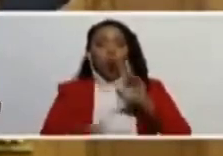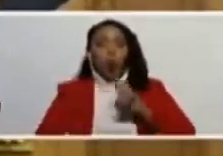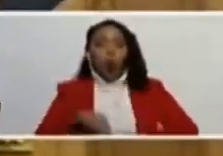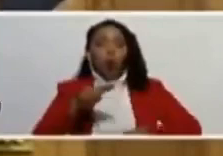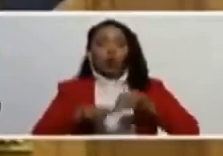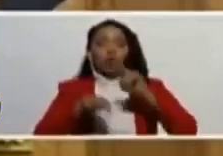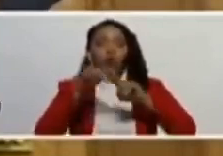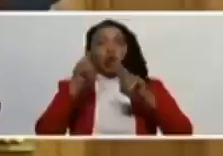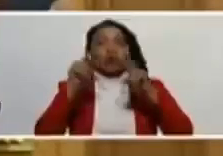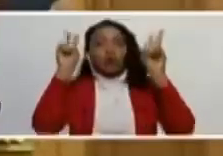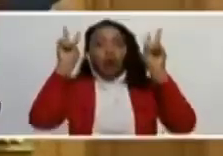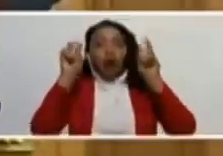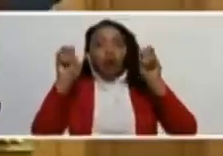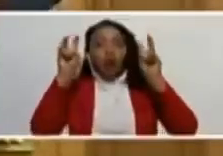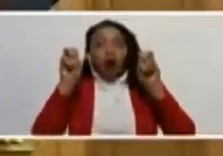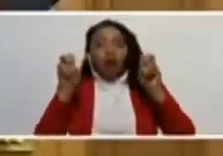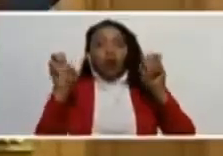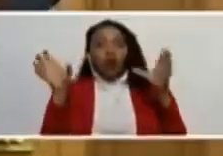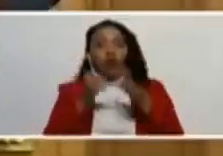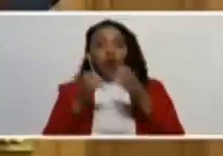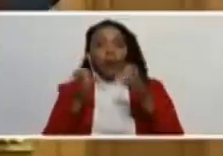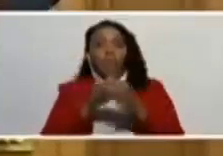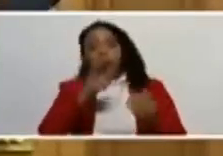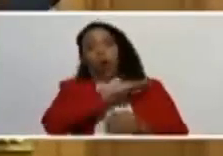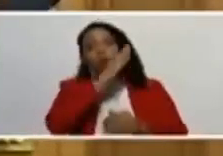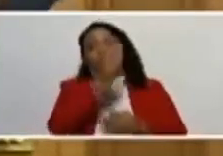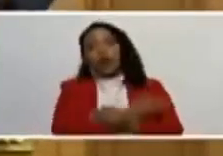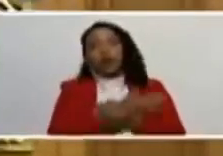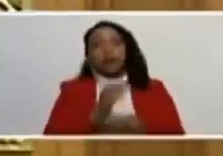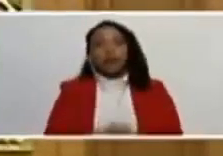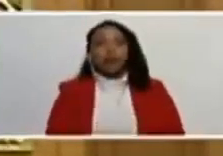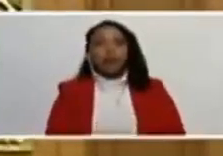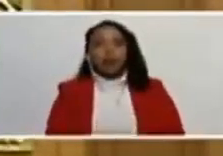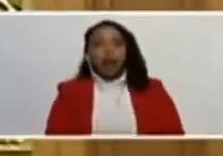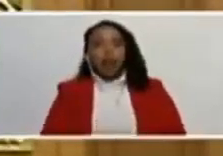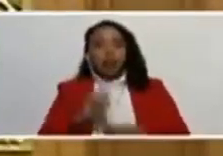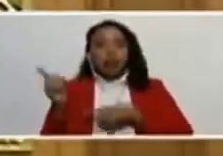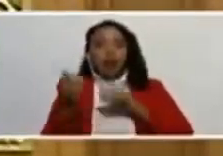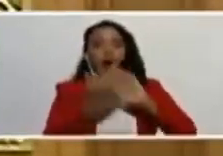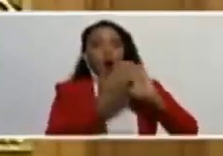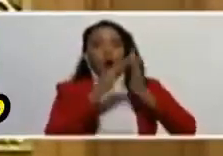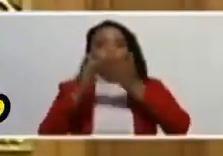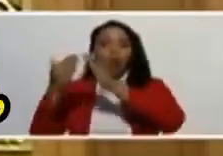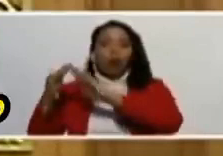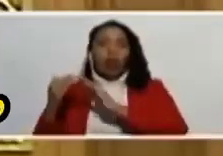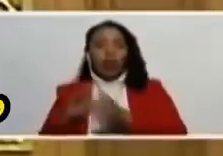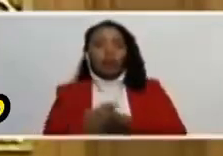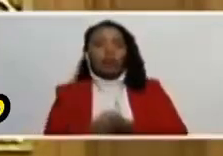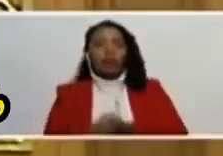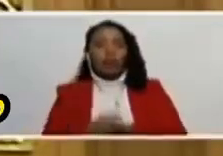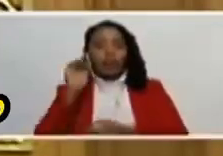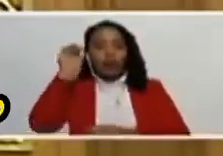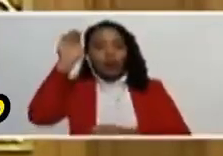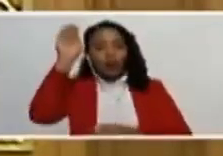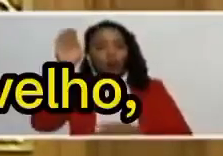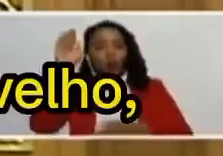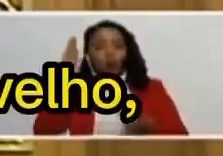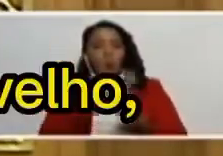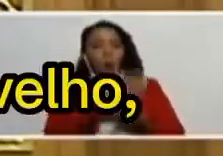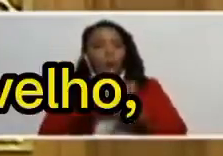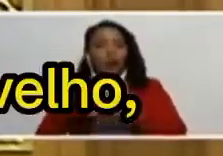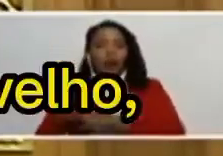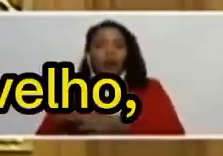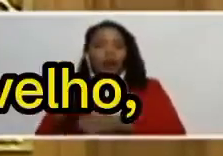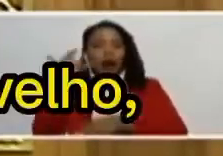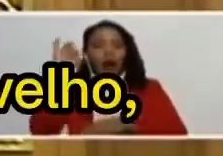de nuevos polos de poderes de esa comunidad de destino compartido que